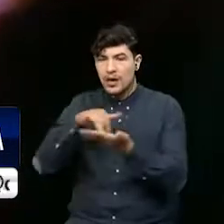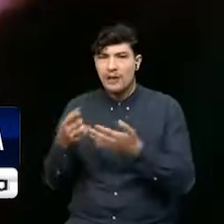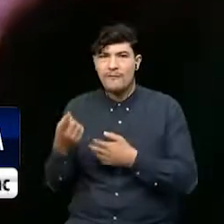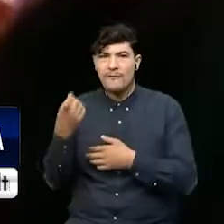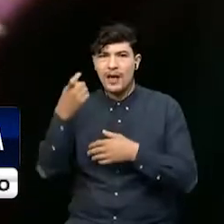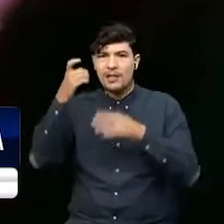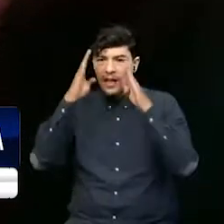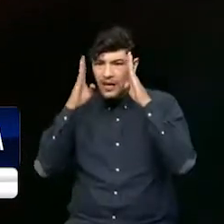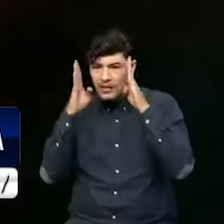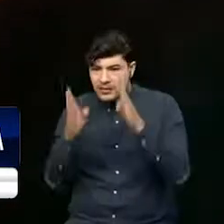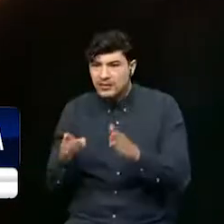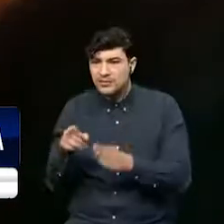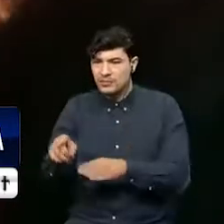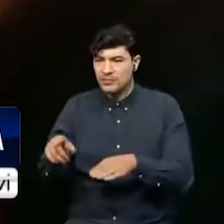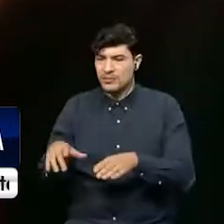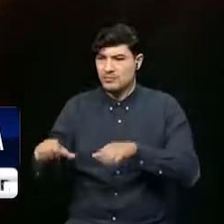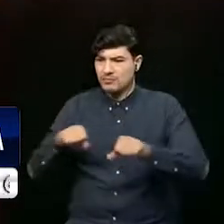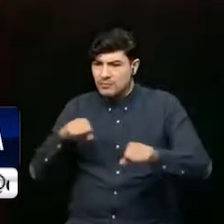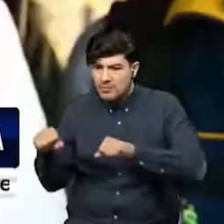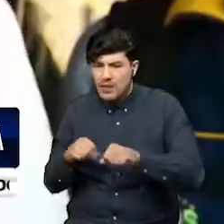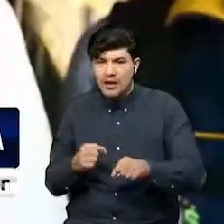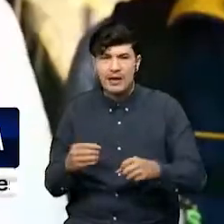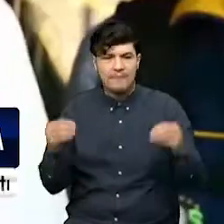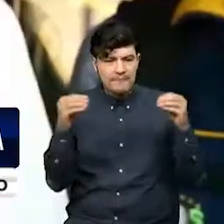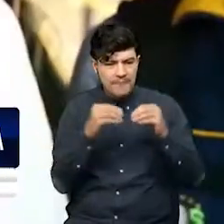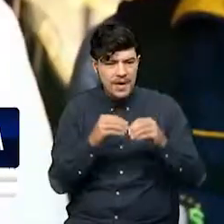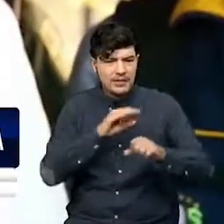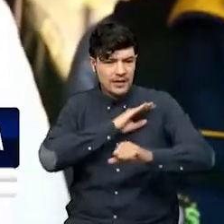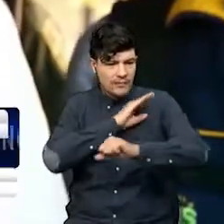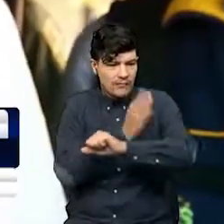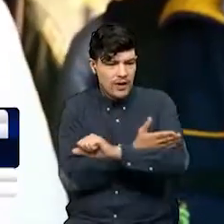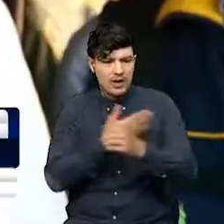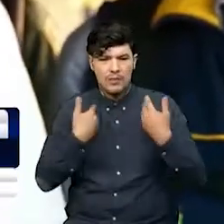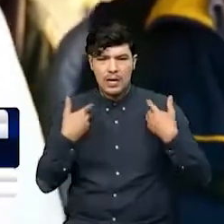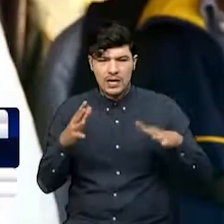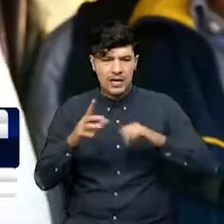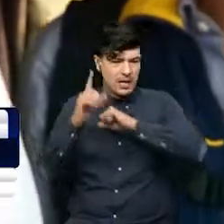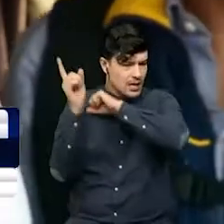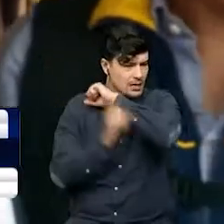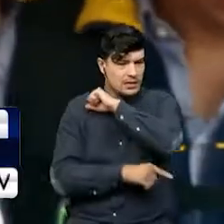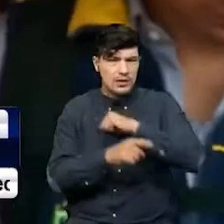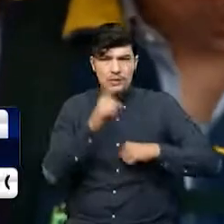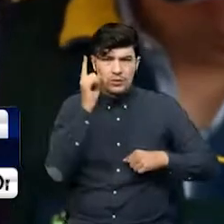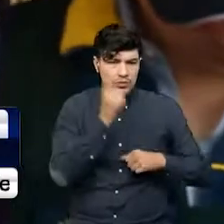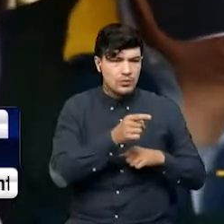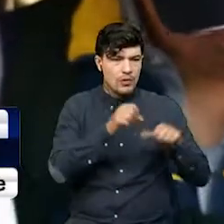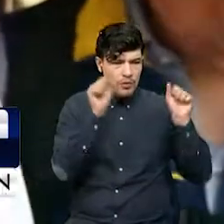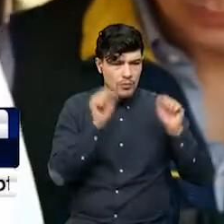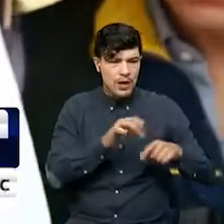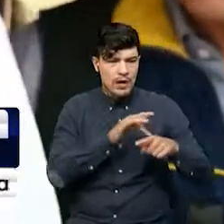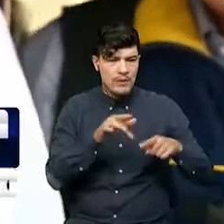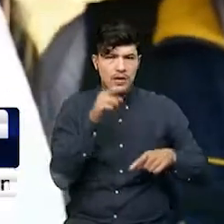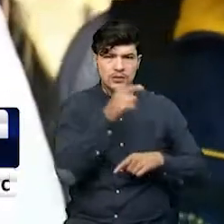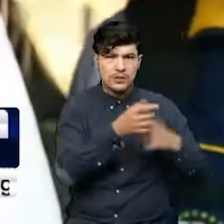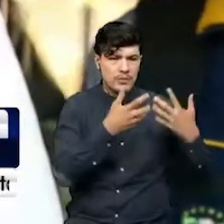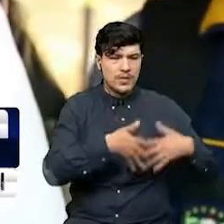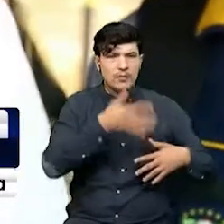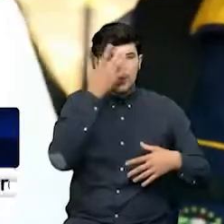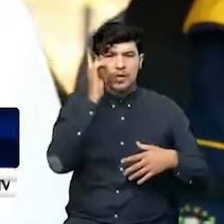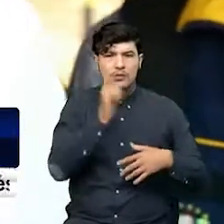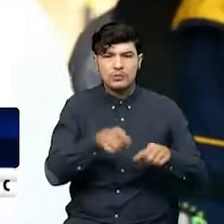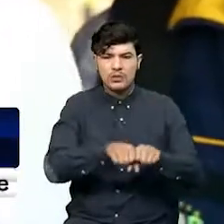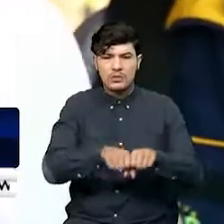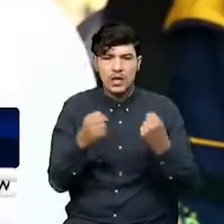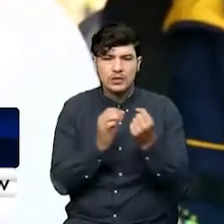reacción de ecopetrol se debe ser más fuerte en cualquier tipo de sanción que se pueda imponer frente a un daño ambiental